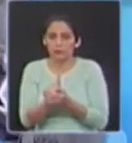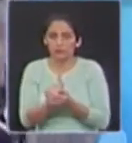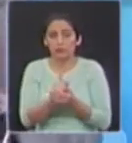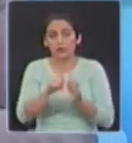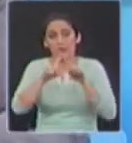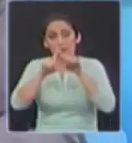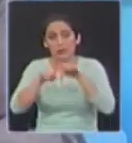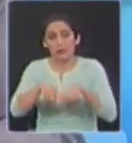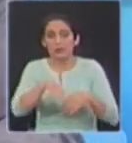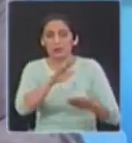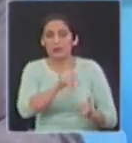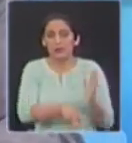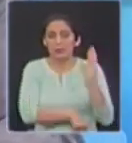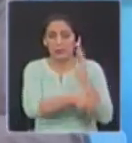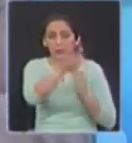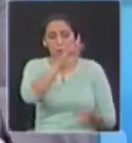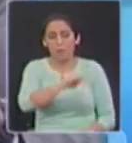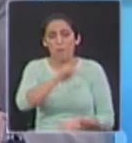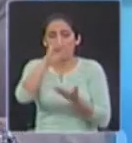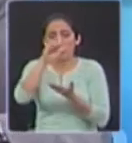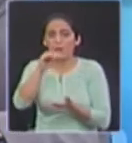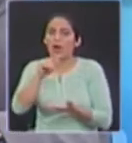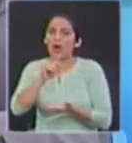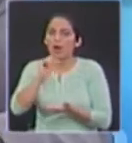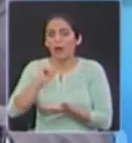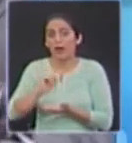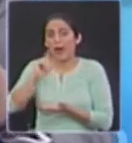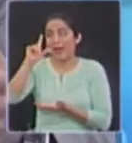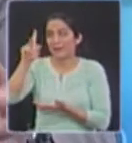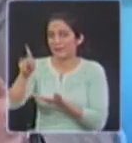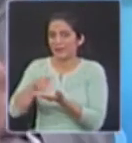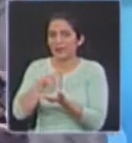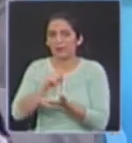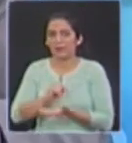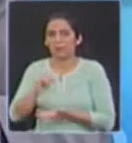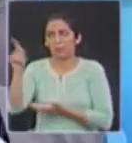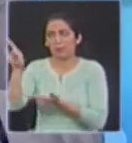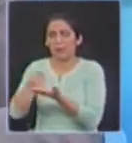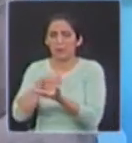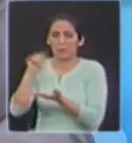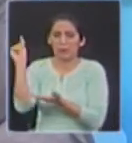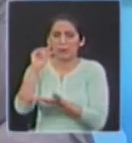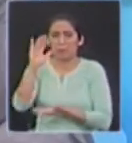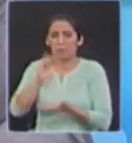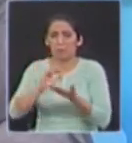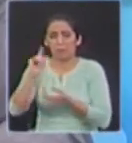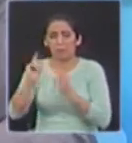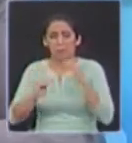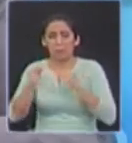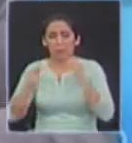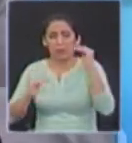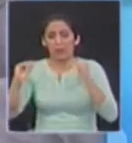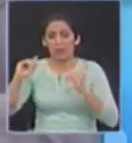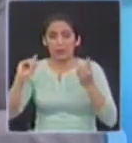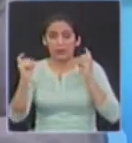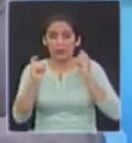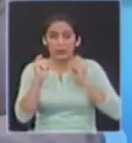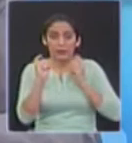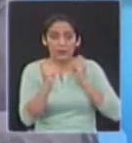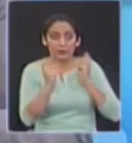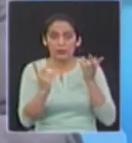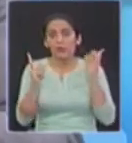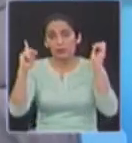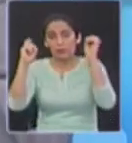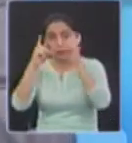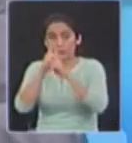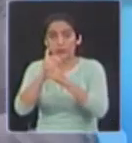pues por obvias razones tiene un efecto negativo en la economía. El Ecuador ha tenido este tipo de crisis económicas en su historia varias veces